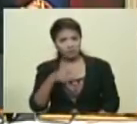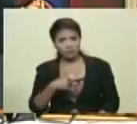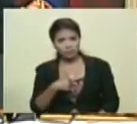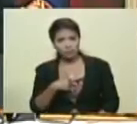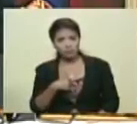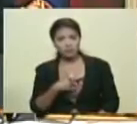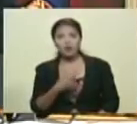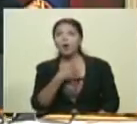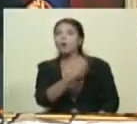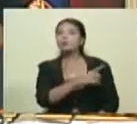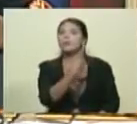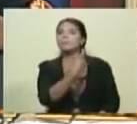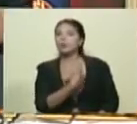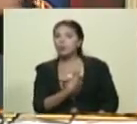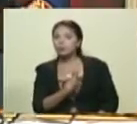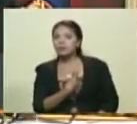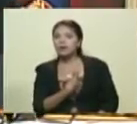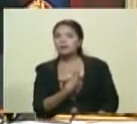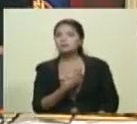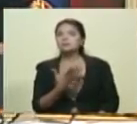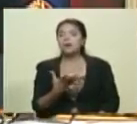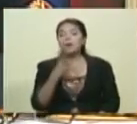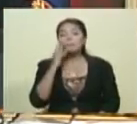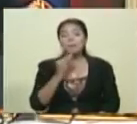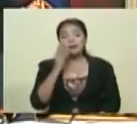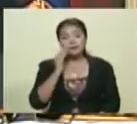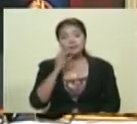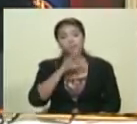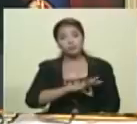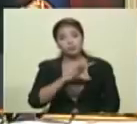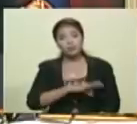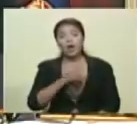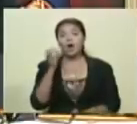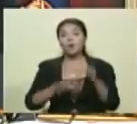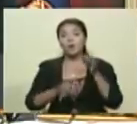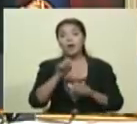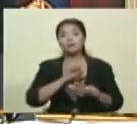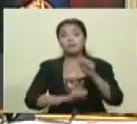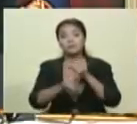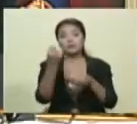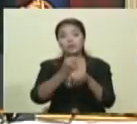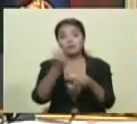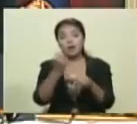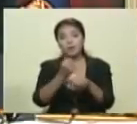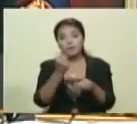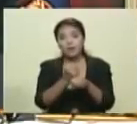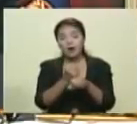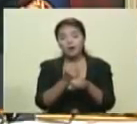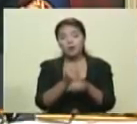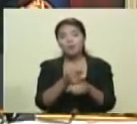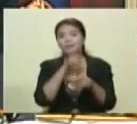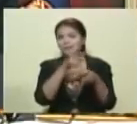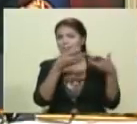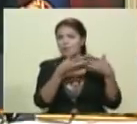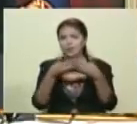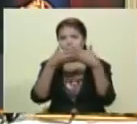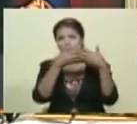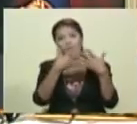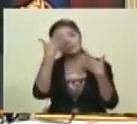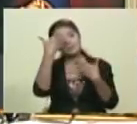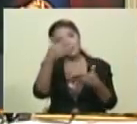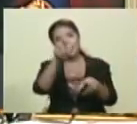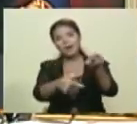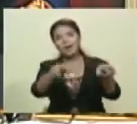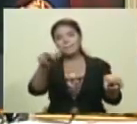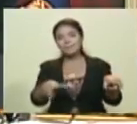Daniel nos pregunta, desde su experiencia social como abogado, defensor laboral, desde Pittsburgh. Saludo a los